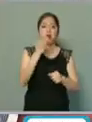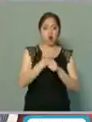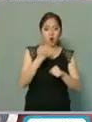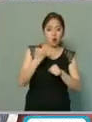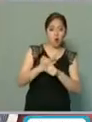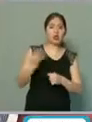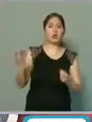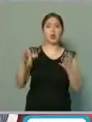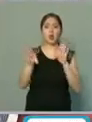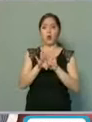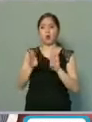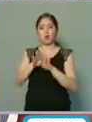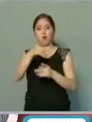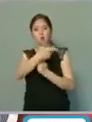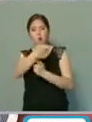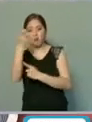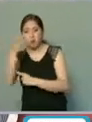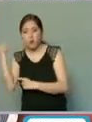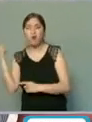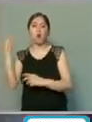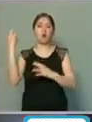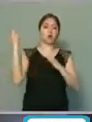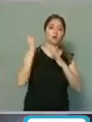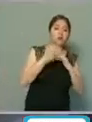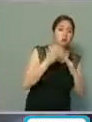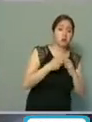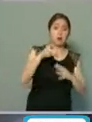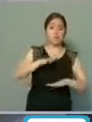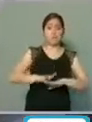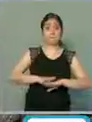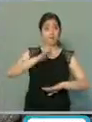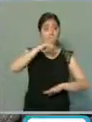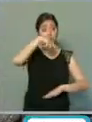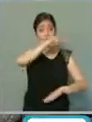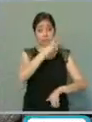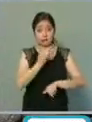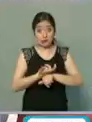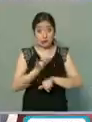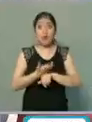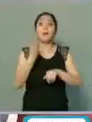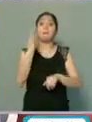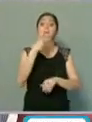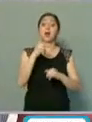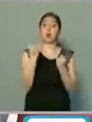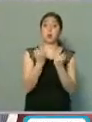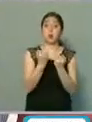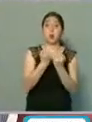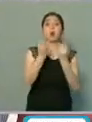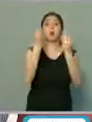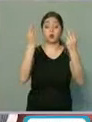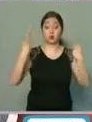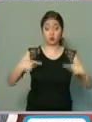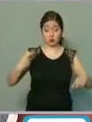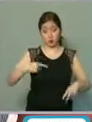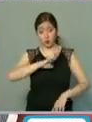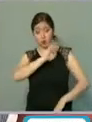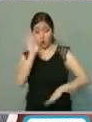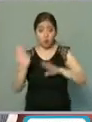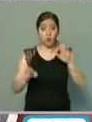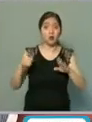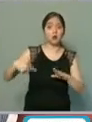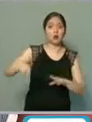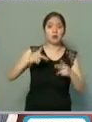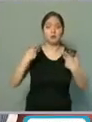terribles matanzas con armas han ido creciendo en Estados Unidos y sobre todo en el número de las víctimas, que ese es un tema bastante importante y que ha puesto ya el